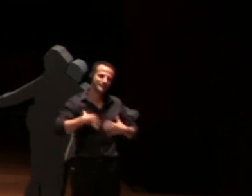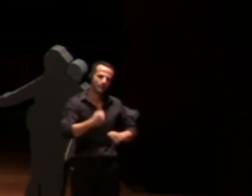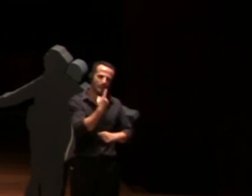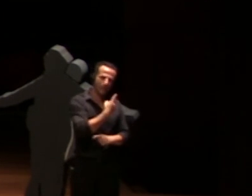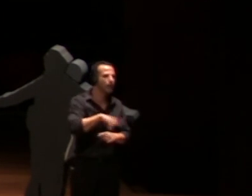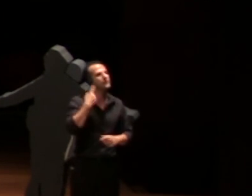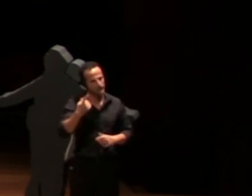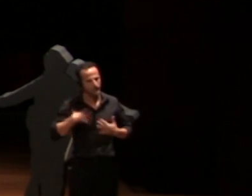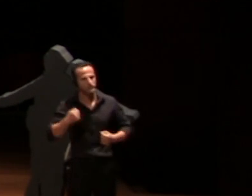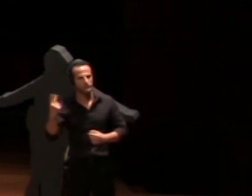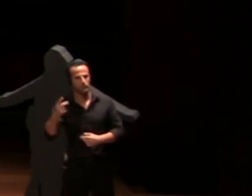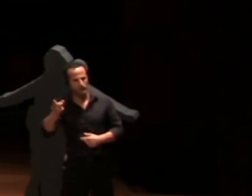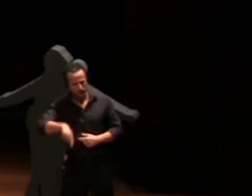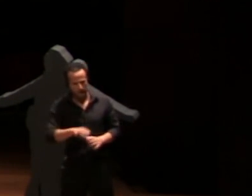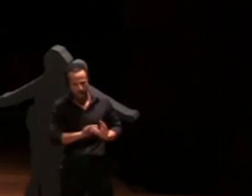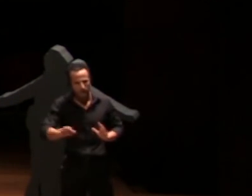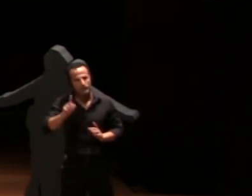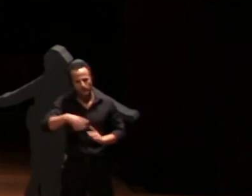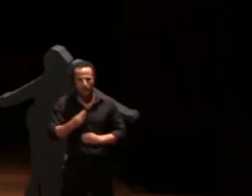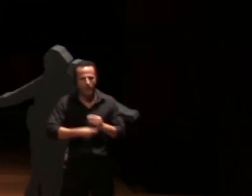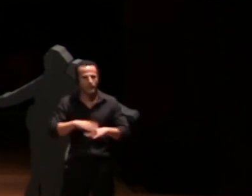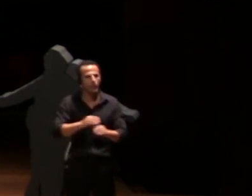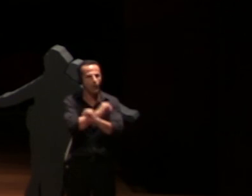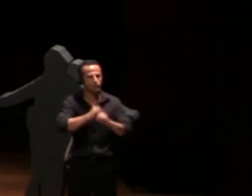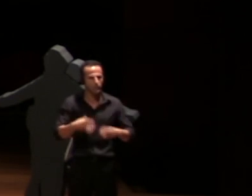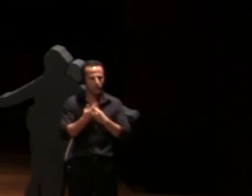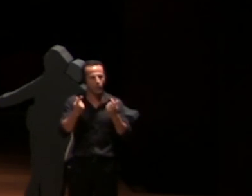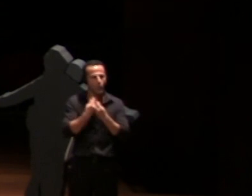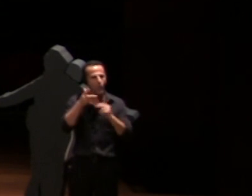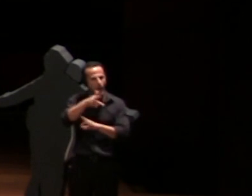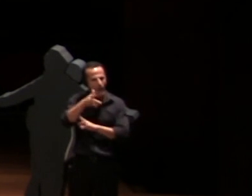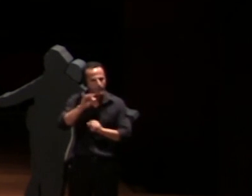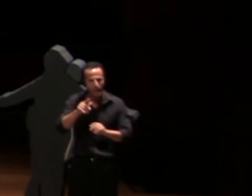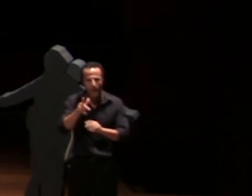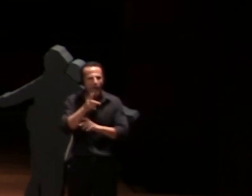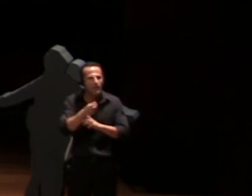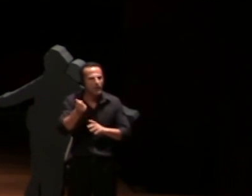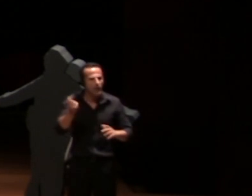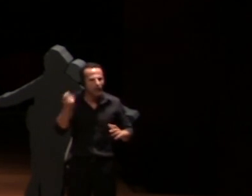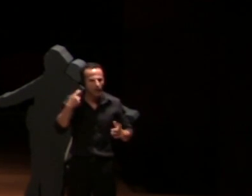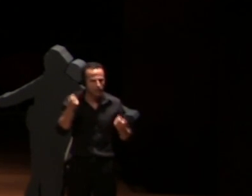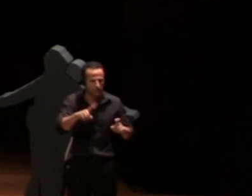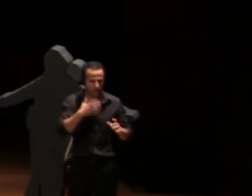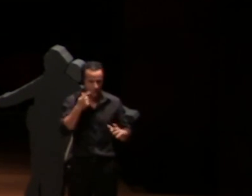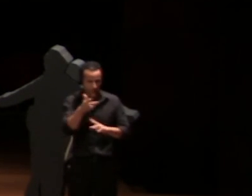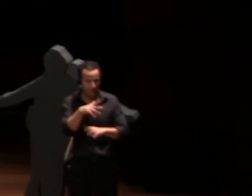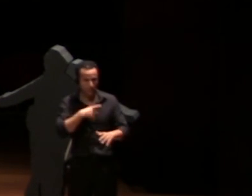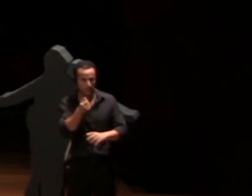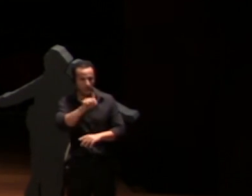secundaria, ¿no? Y además lo podemos hacer de forma automatizada con cámaras pues, que no tienen un coste mayor de 15